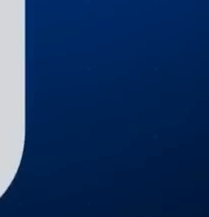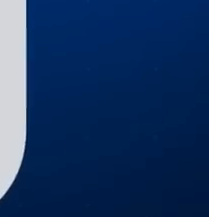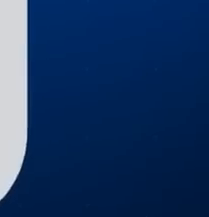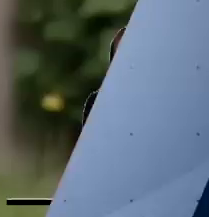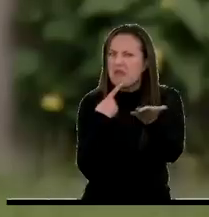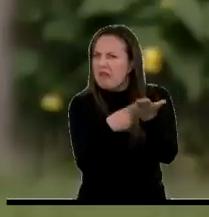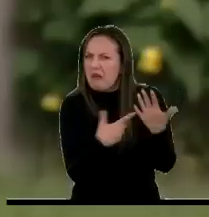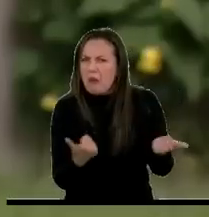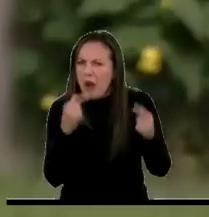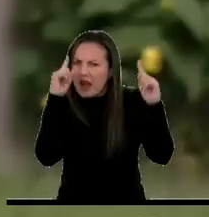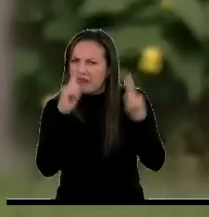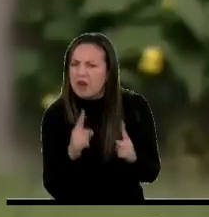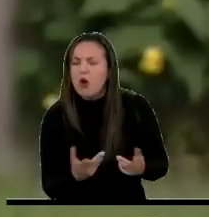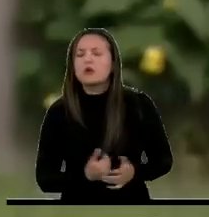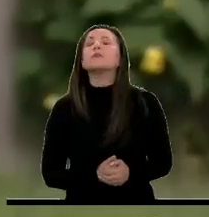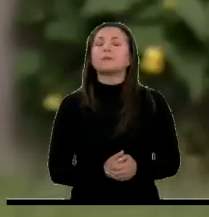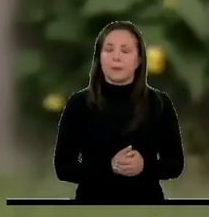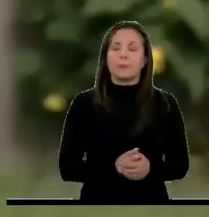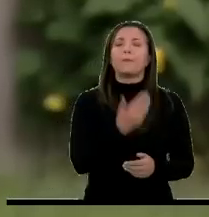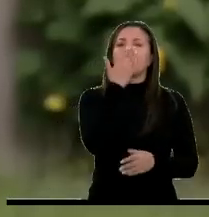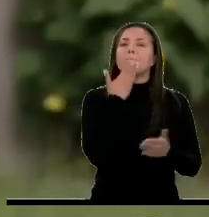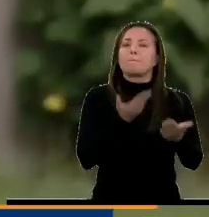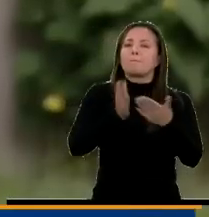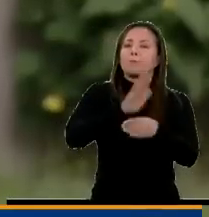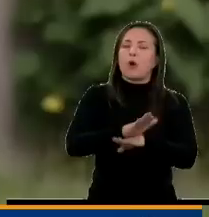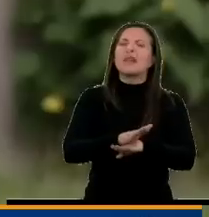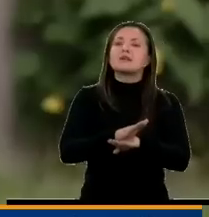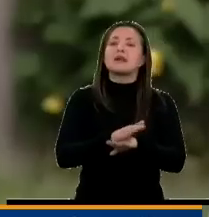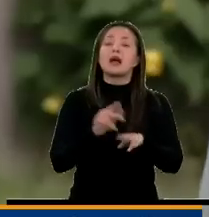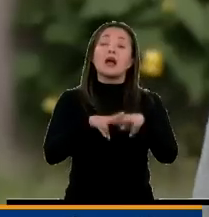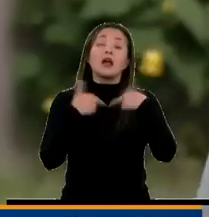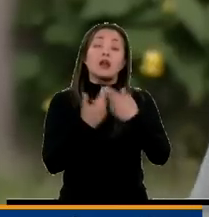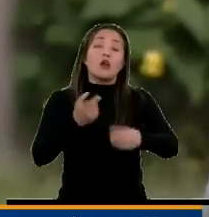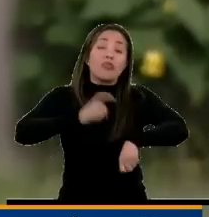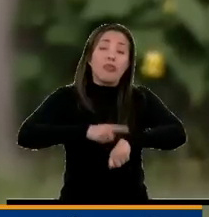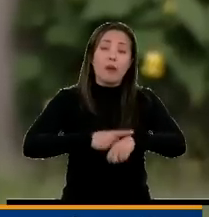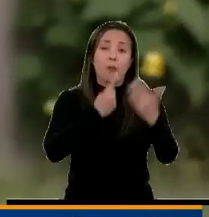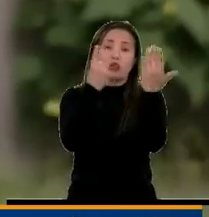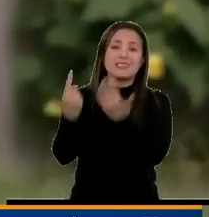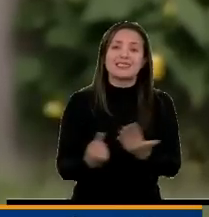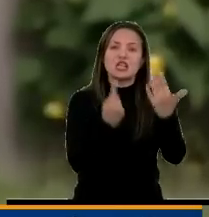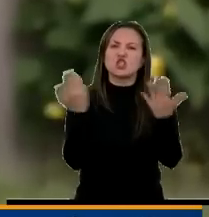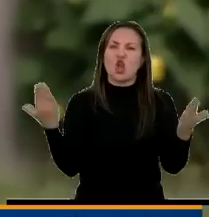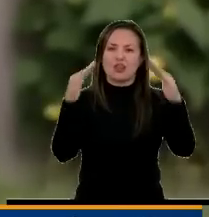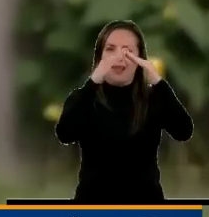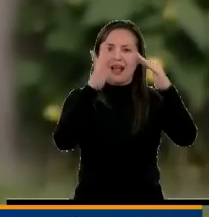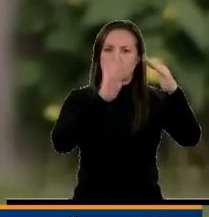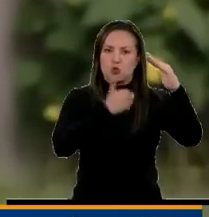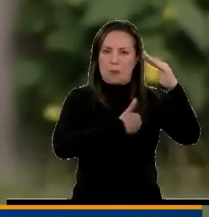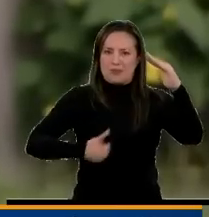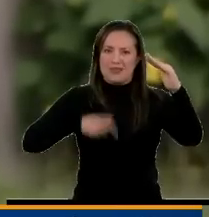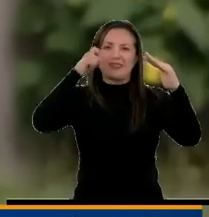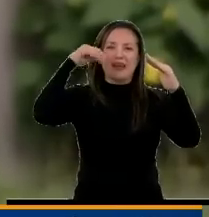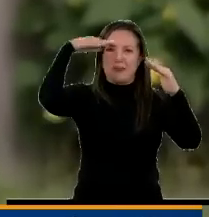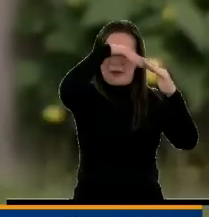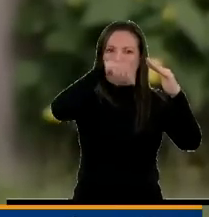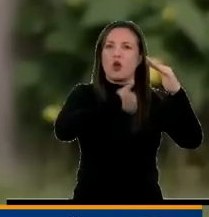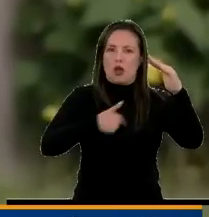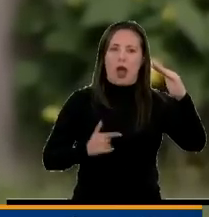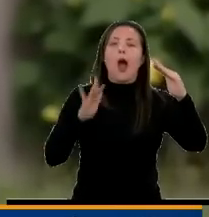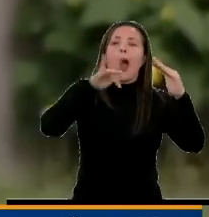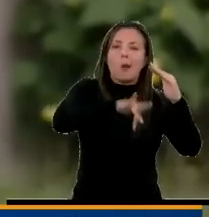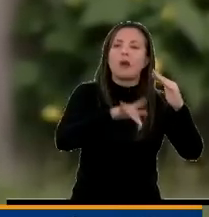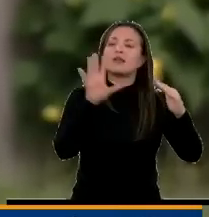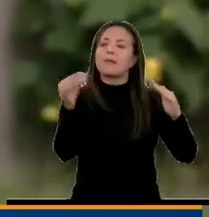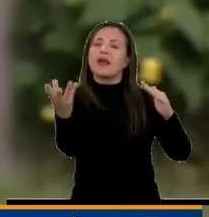Alejandra, televidentes, buenas tardes. Pues mire, hay que decir que fue una reunión de casi 6 horas en el Palacio de Nariño con el presidente Gustavo Petro y toda la delegación